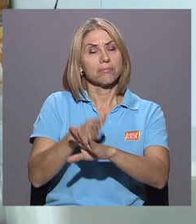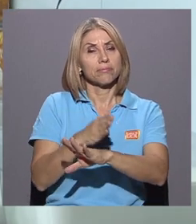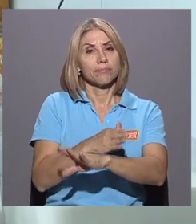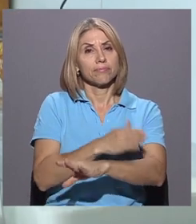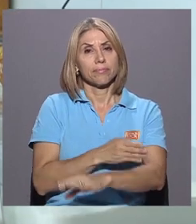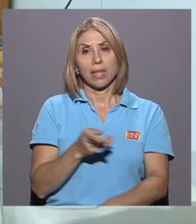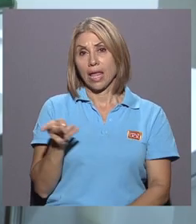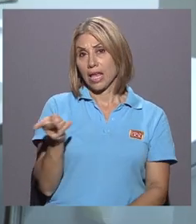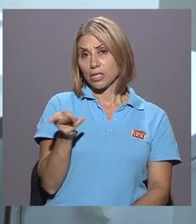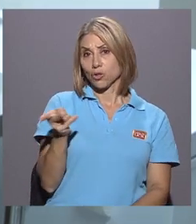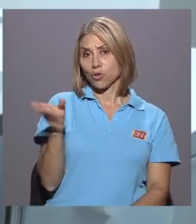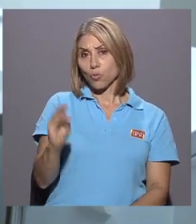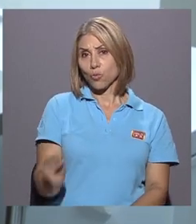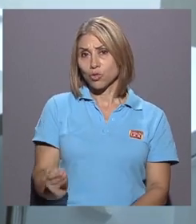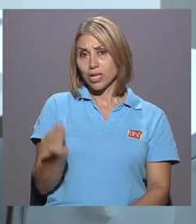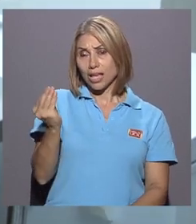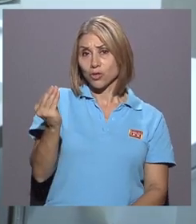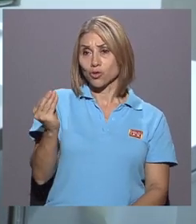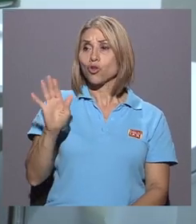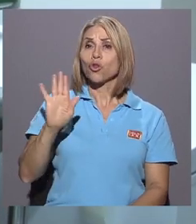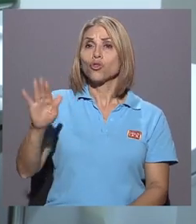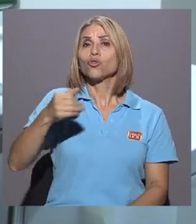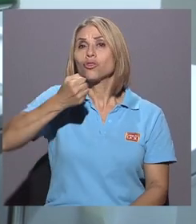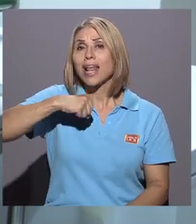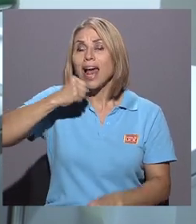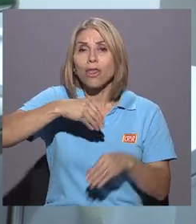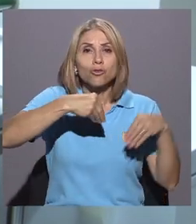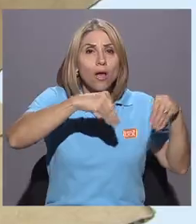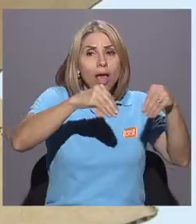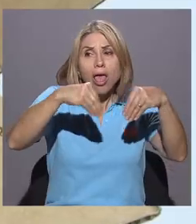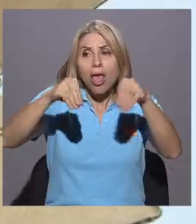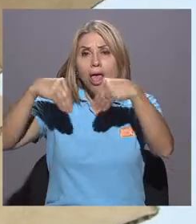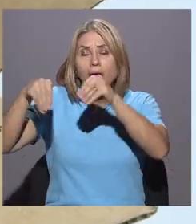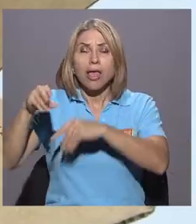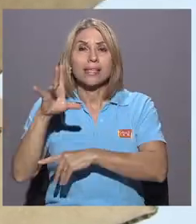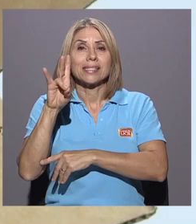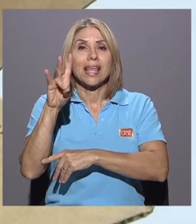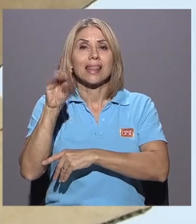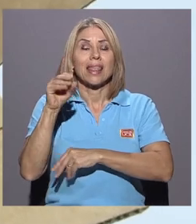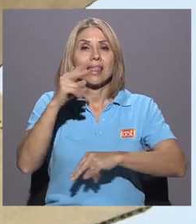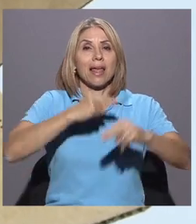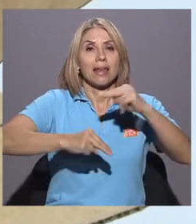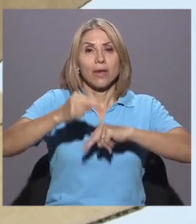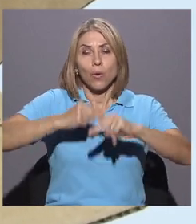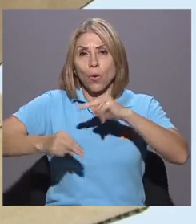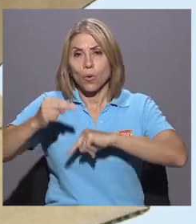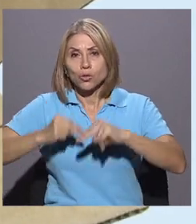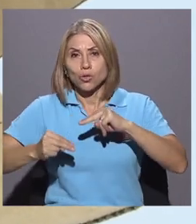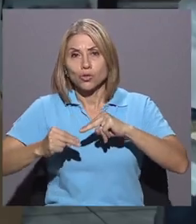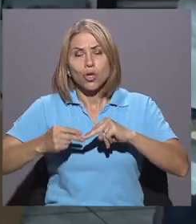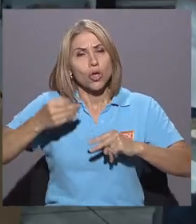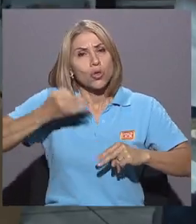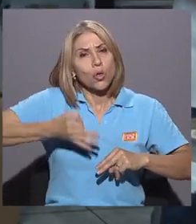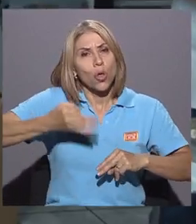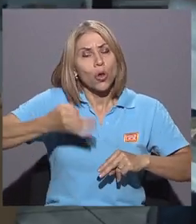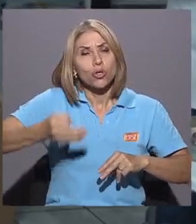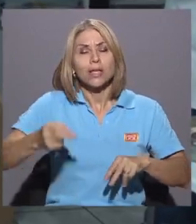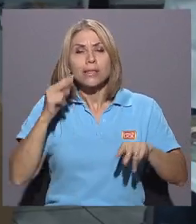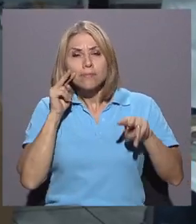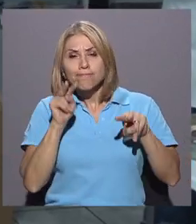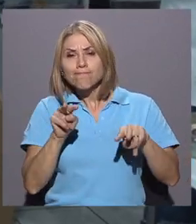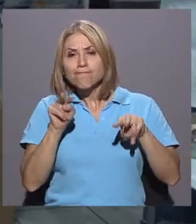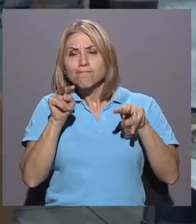dos muchachos distribuyen sus helados en 70 puntos comerciales y fiscalizan todos los días la